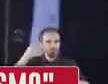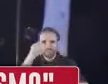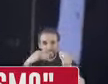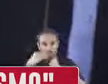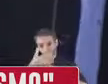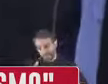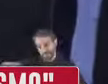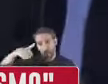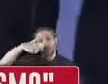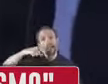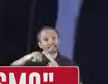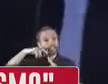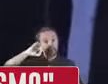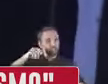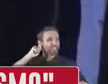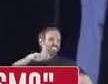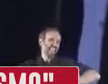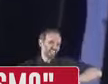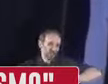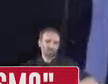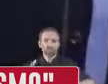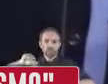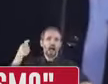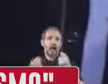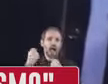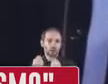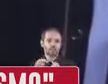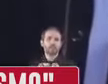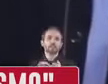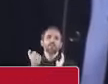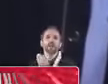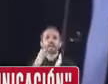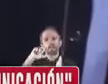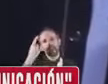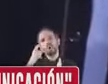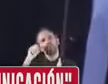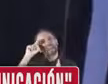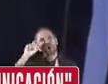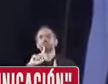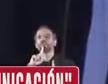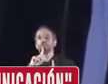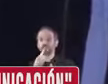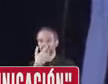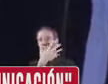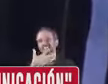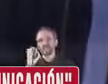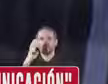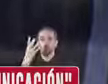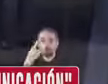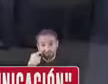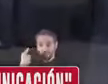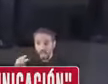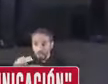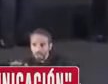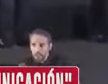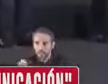máximo que era muy chiquito en el auto teníamos un peugeot 504 blanco te acordás y lo llevaba todas las noches a mirar a la rotonda ya